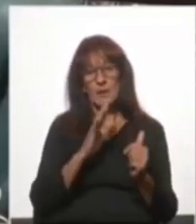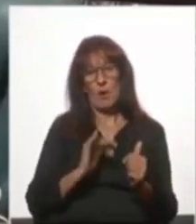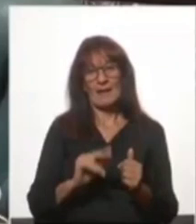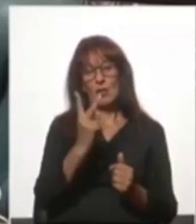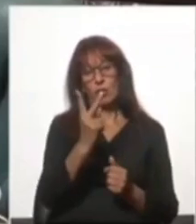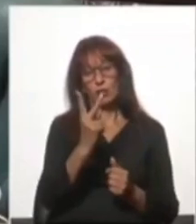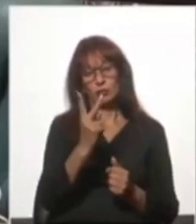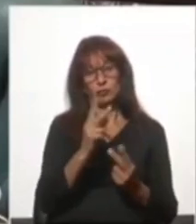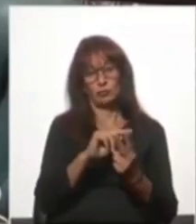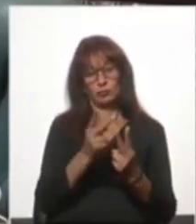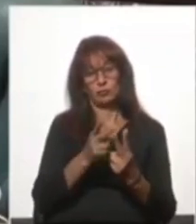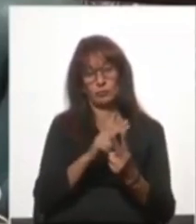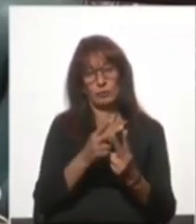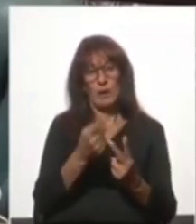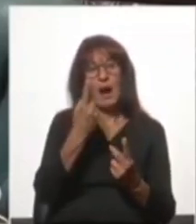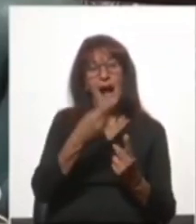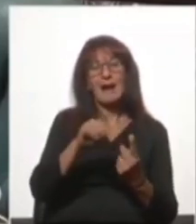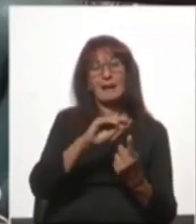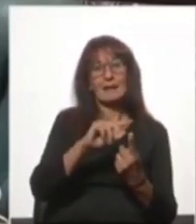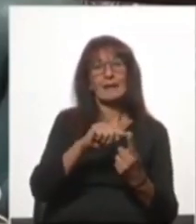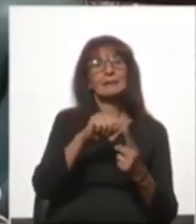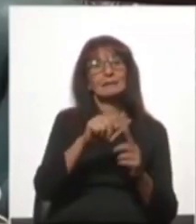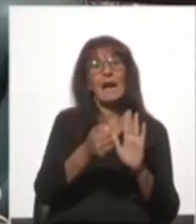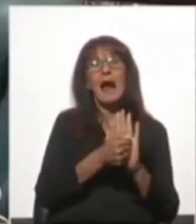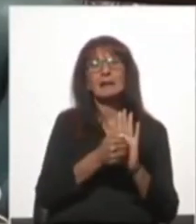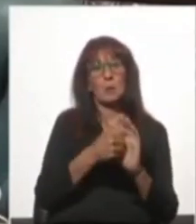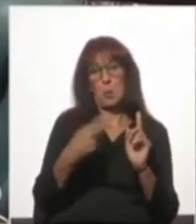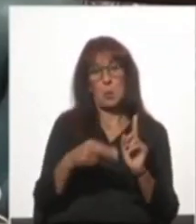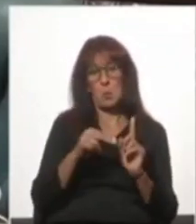dos elementos para agregar. Primero, ese artículo nunca se usó.